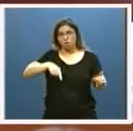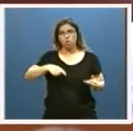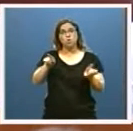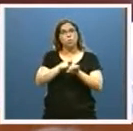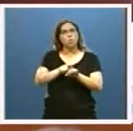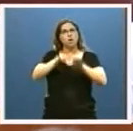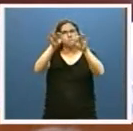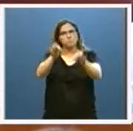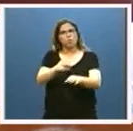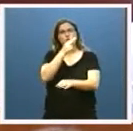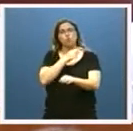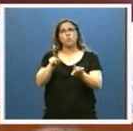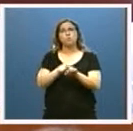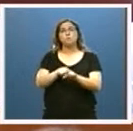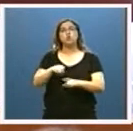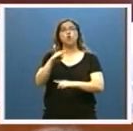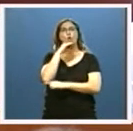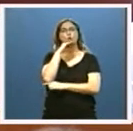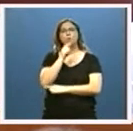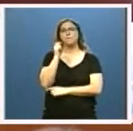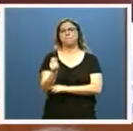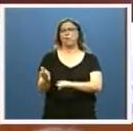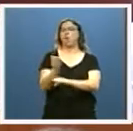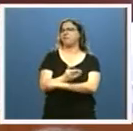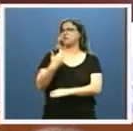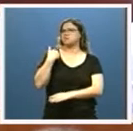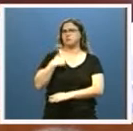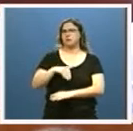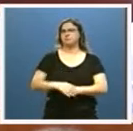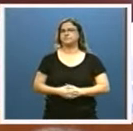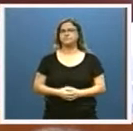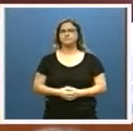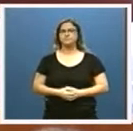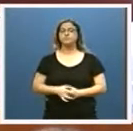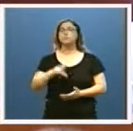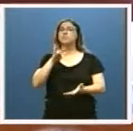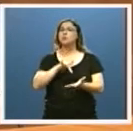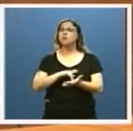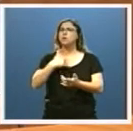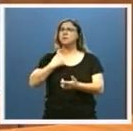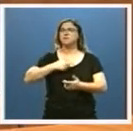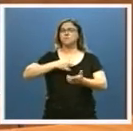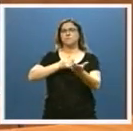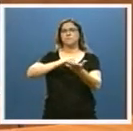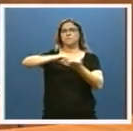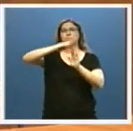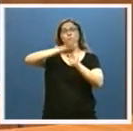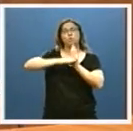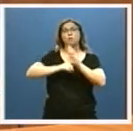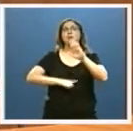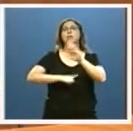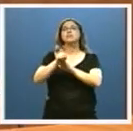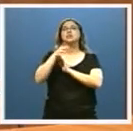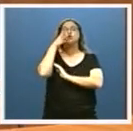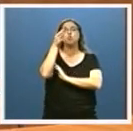anticipar los pagos al mes de octubre hemos cerrado el programa de desarrollo rural 2007-2013